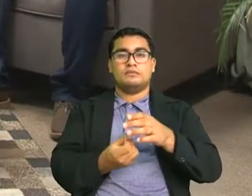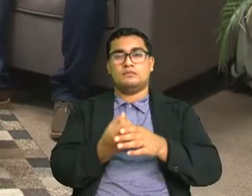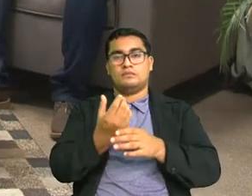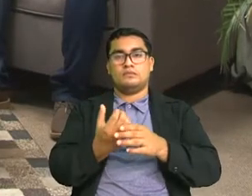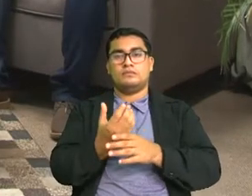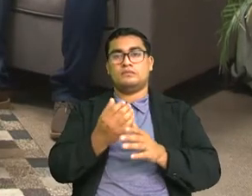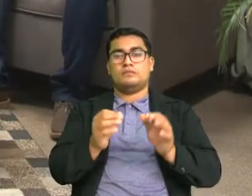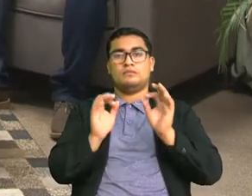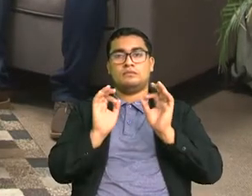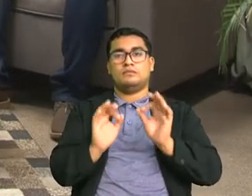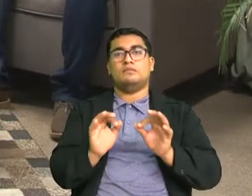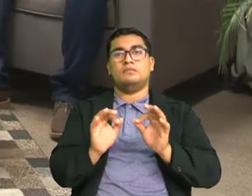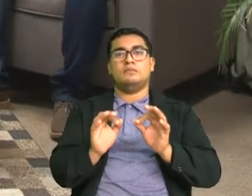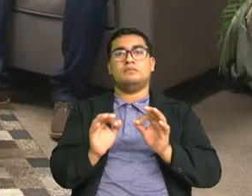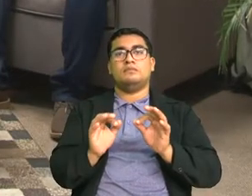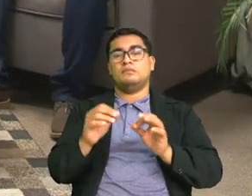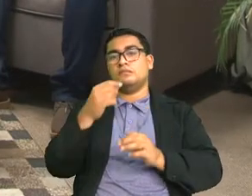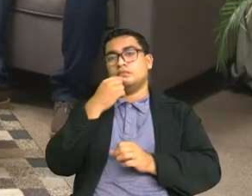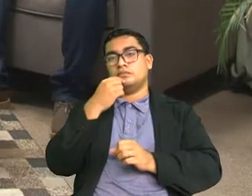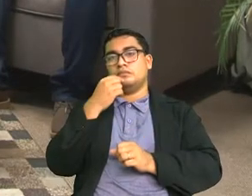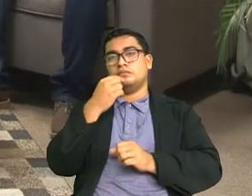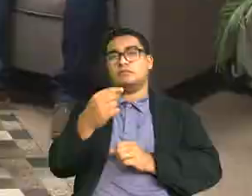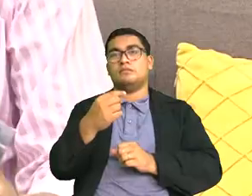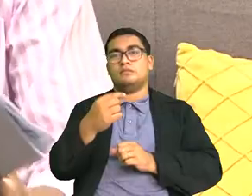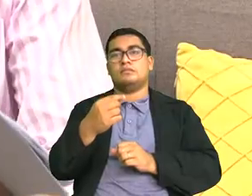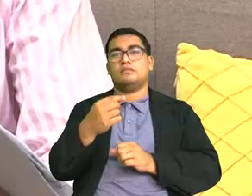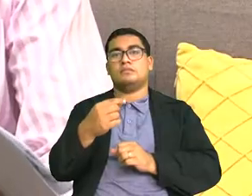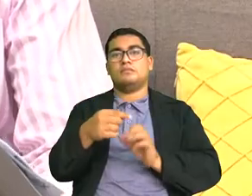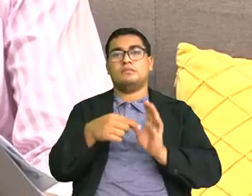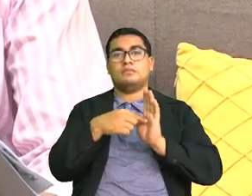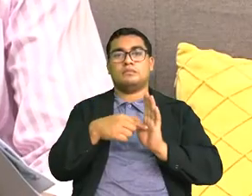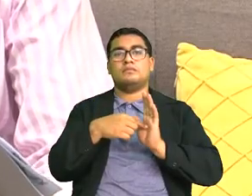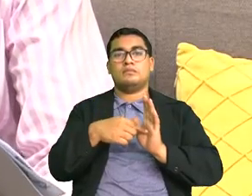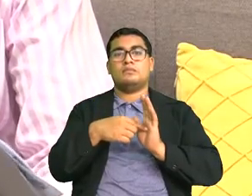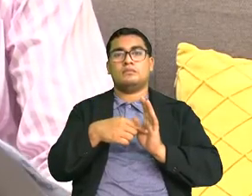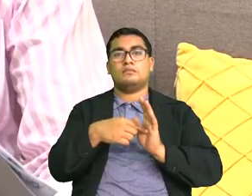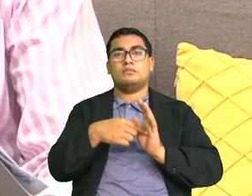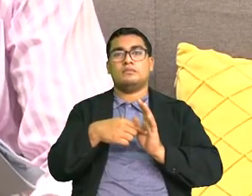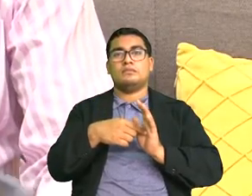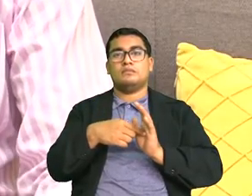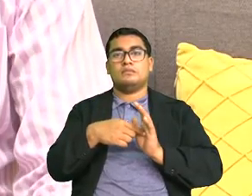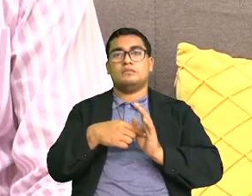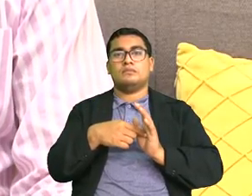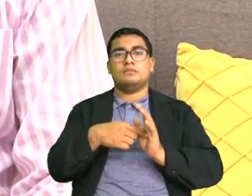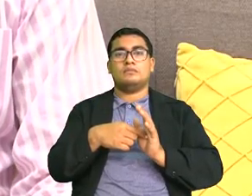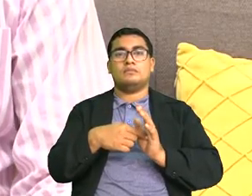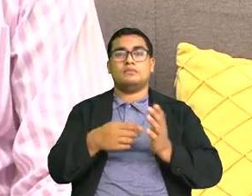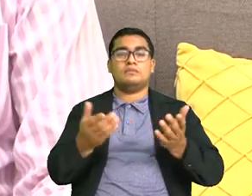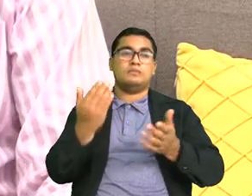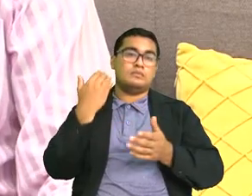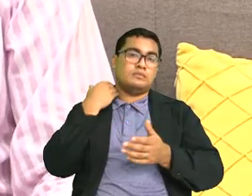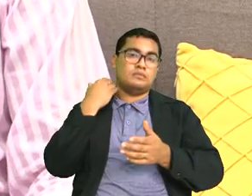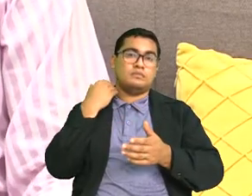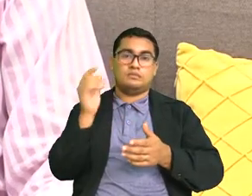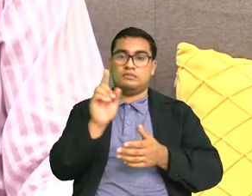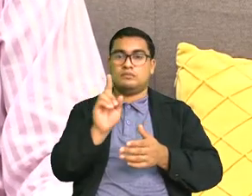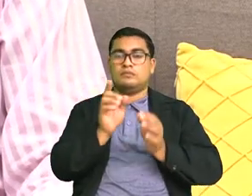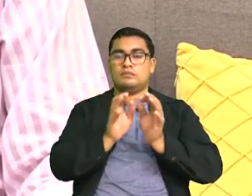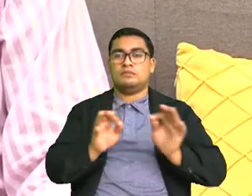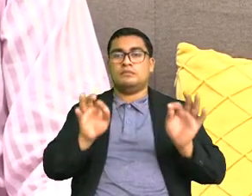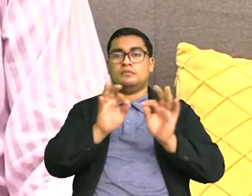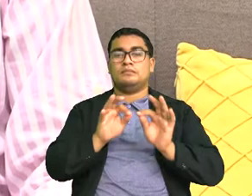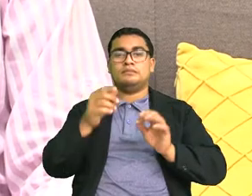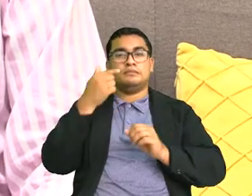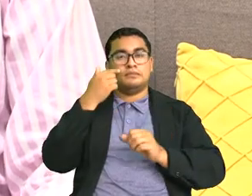acompañamiento no necesariamente tiene que llevar paquetes de insumos sino a veces el conocimiento sin embargo de igual